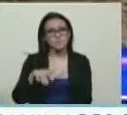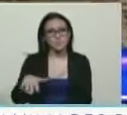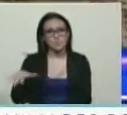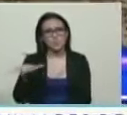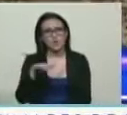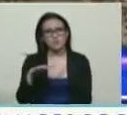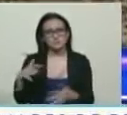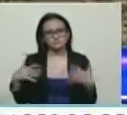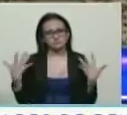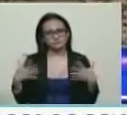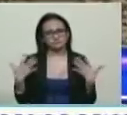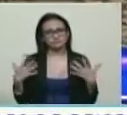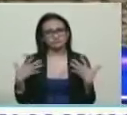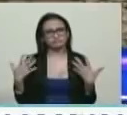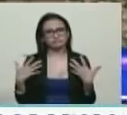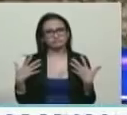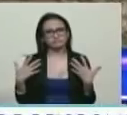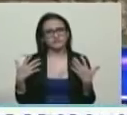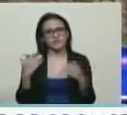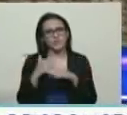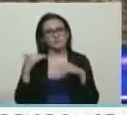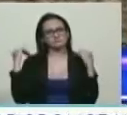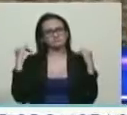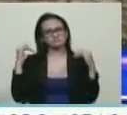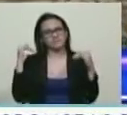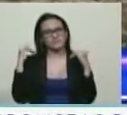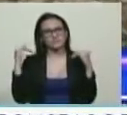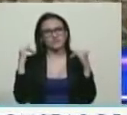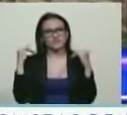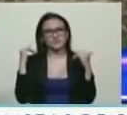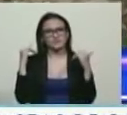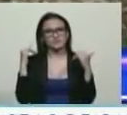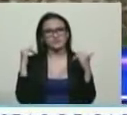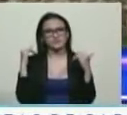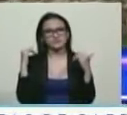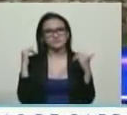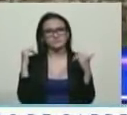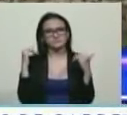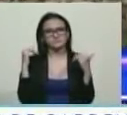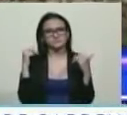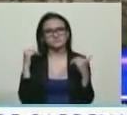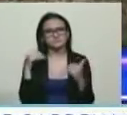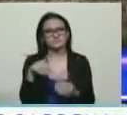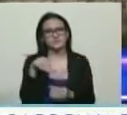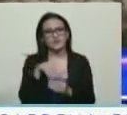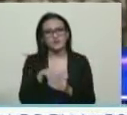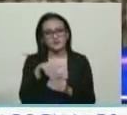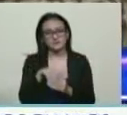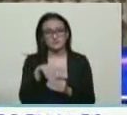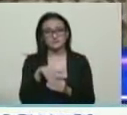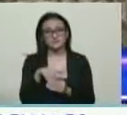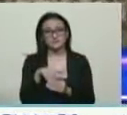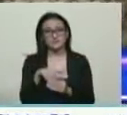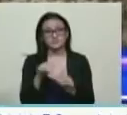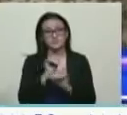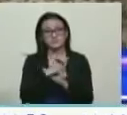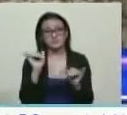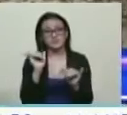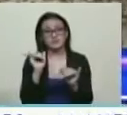celebra, y celebra por todo lo alto, esta elección que cierra un ciclo